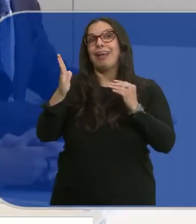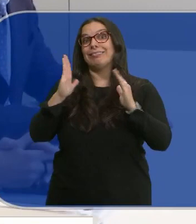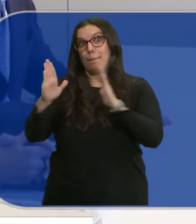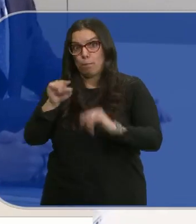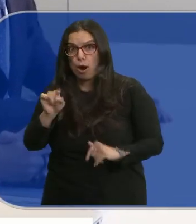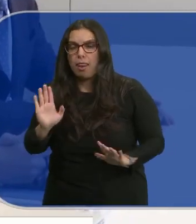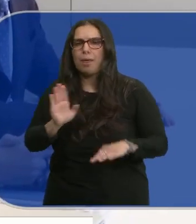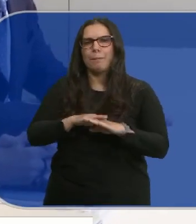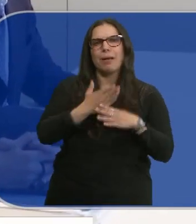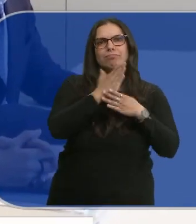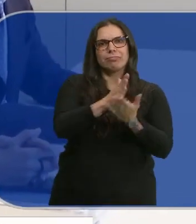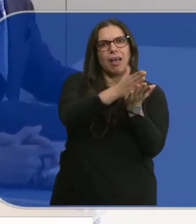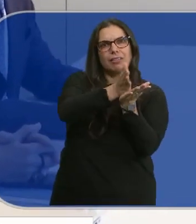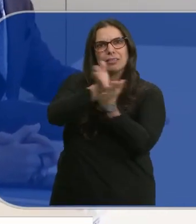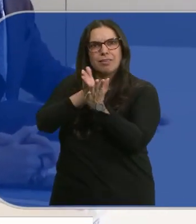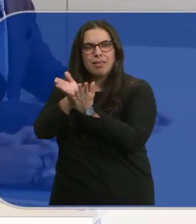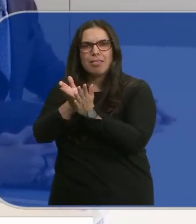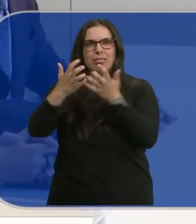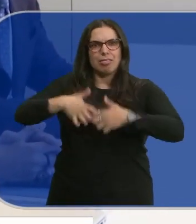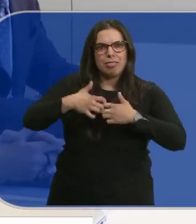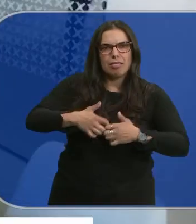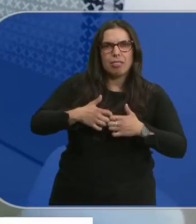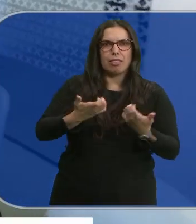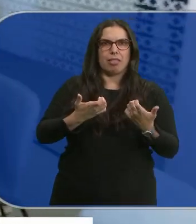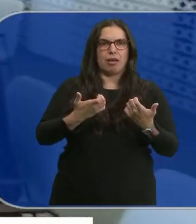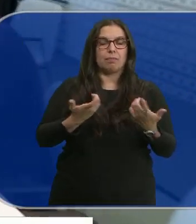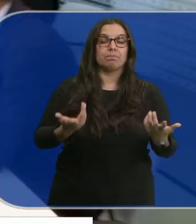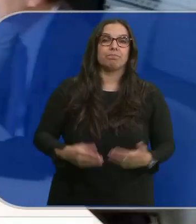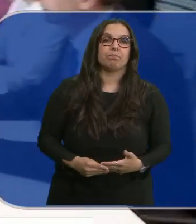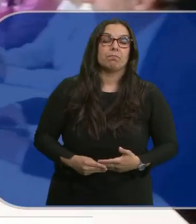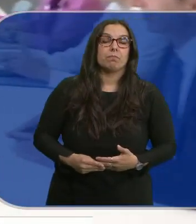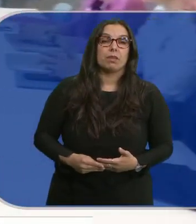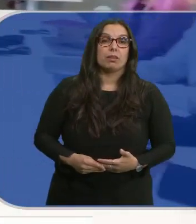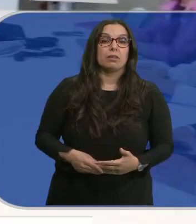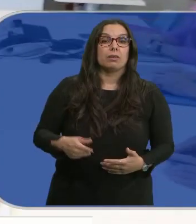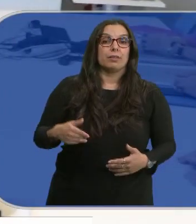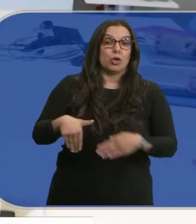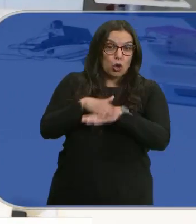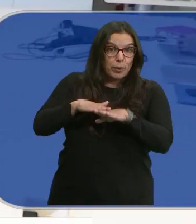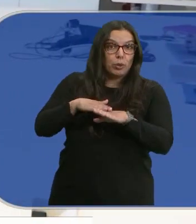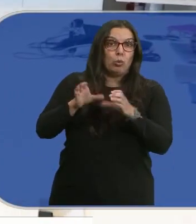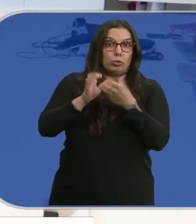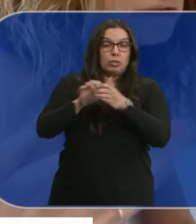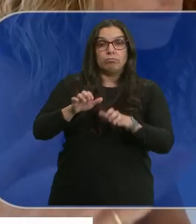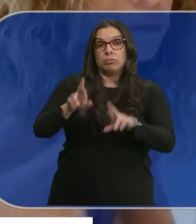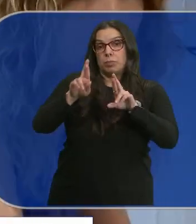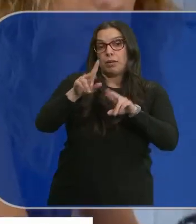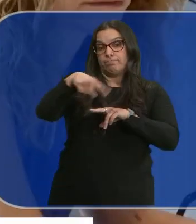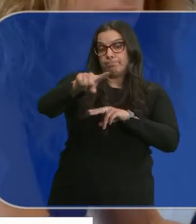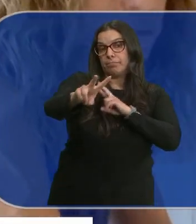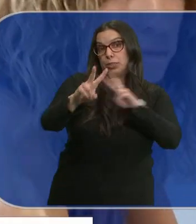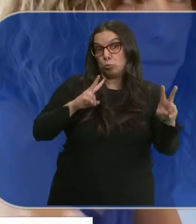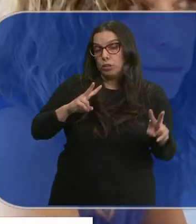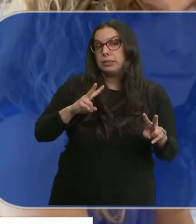planteen alternativas de actividad industrial en paralelo a la propia azucarera. Desde el Ejecutivo Autonómico esperan una respuesta por parte